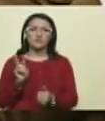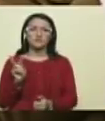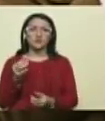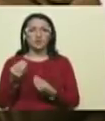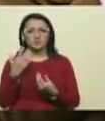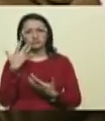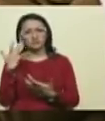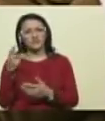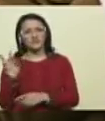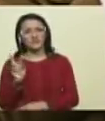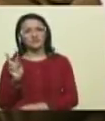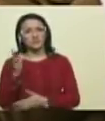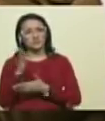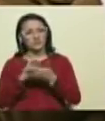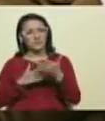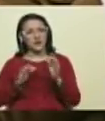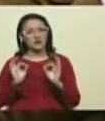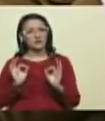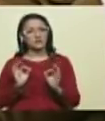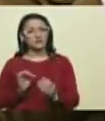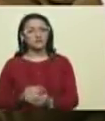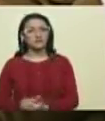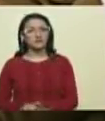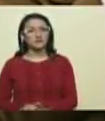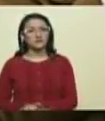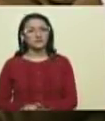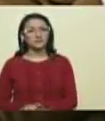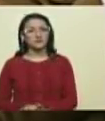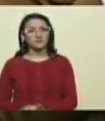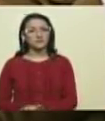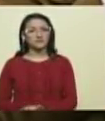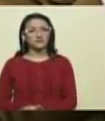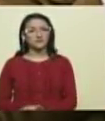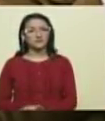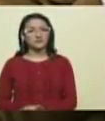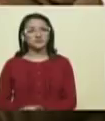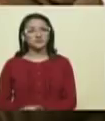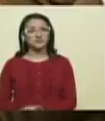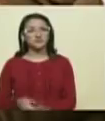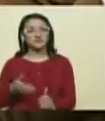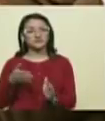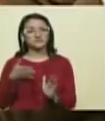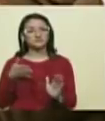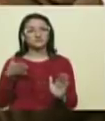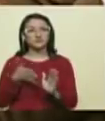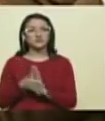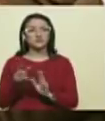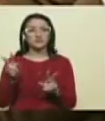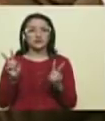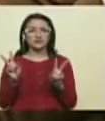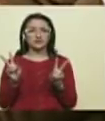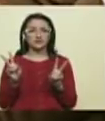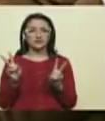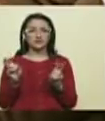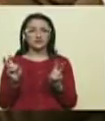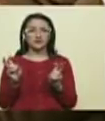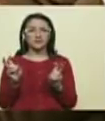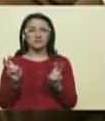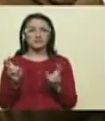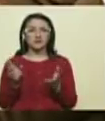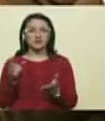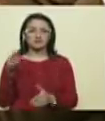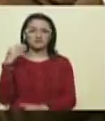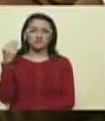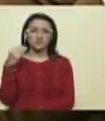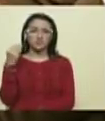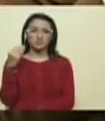Venezuela? Por un lado, y por el otro, la pregunta que tiene que ver con este guión que según tanto usted